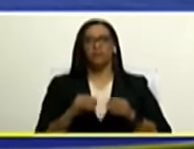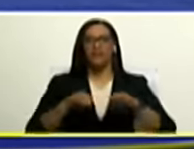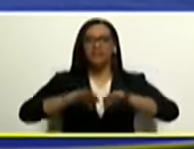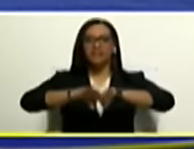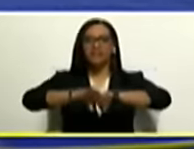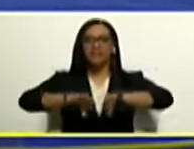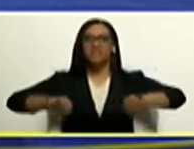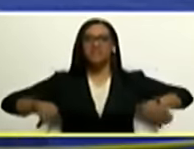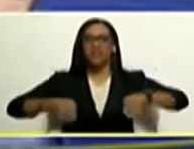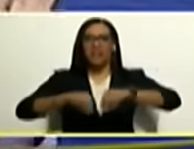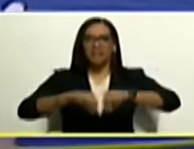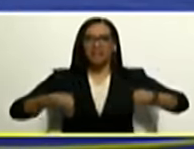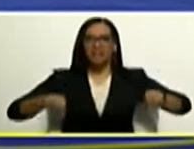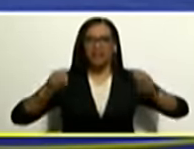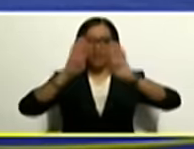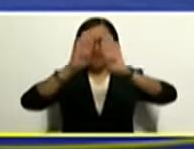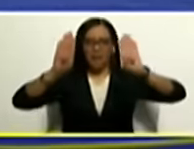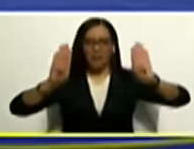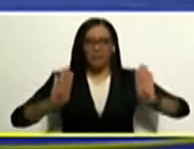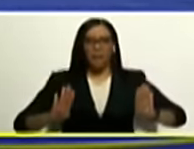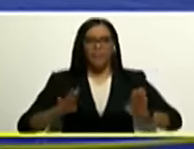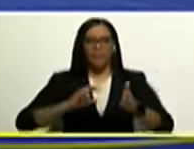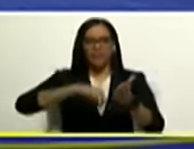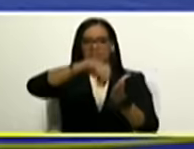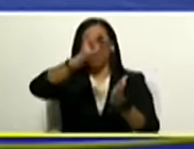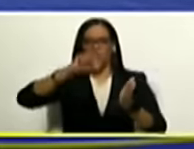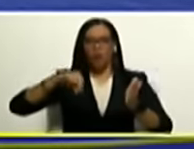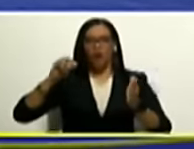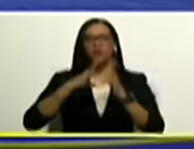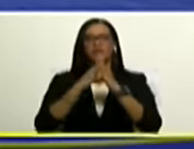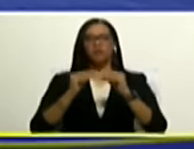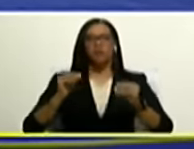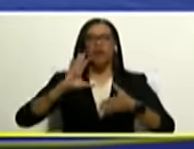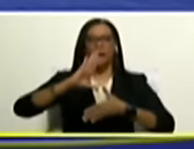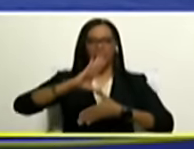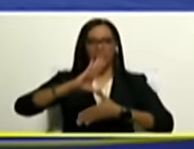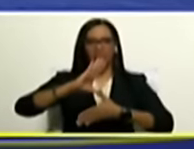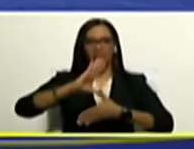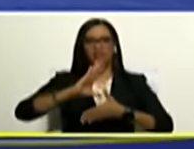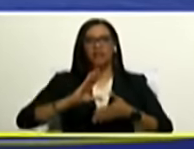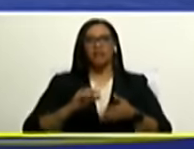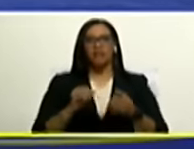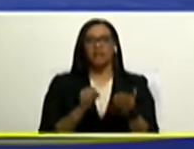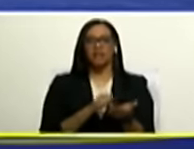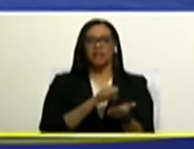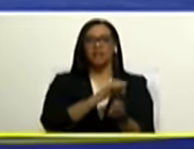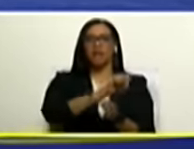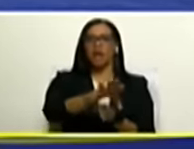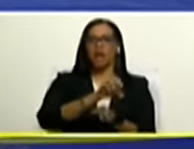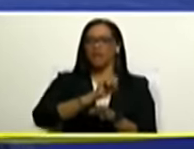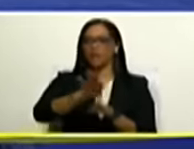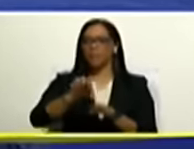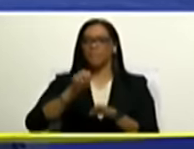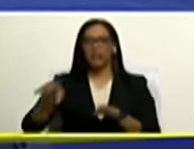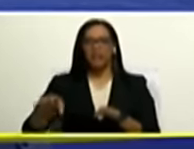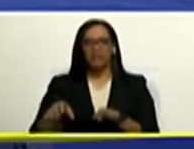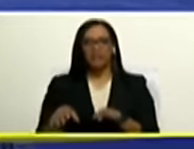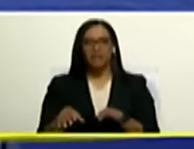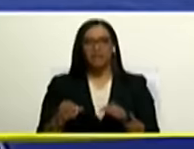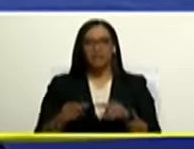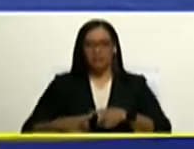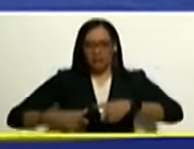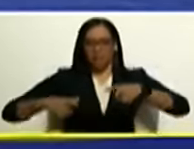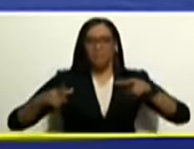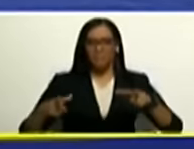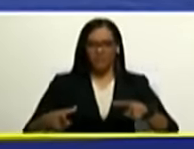divide las tierras, el mapa ya dibujado de toda la América, y le reparte la mayor tajada de